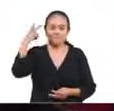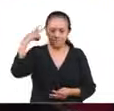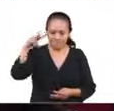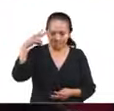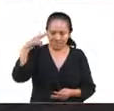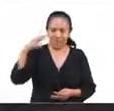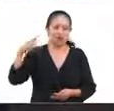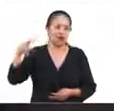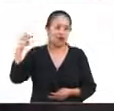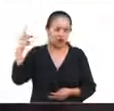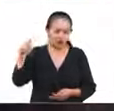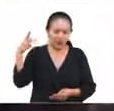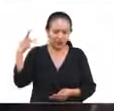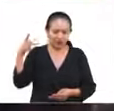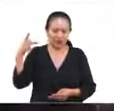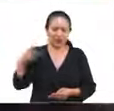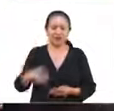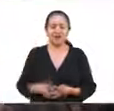Veracruz, Puebla,